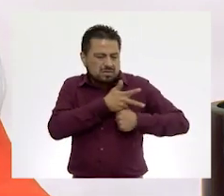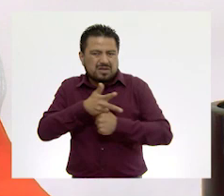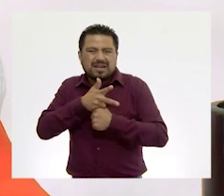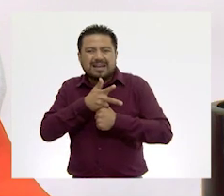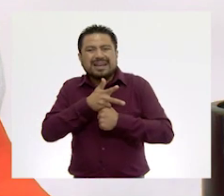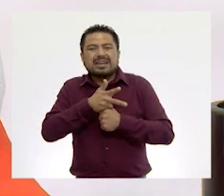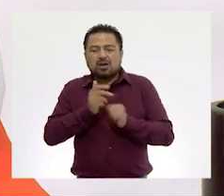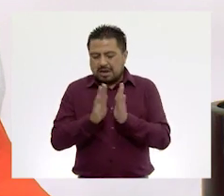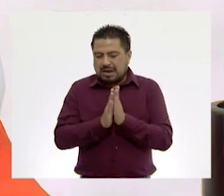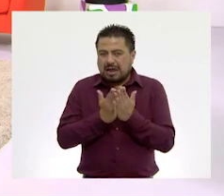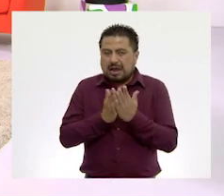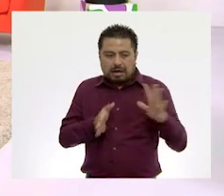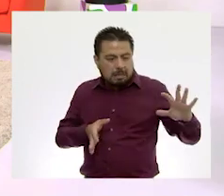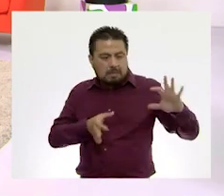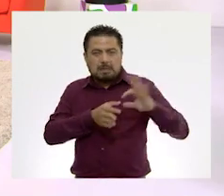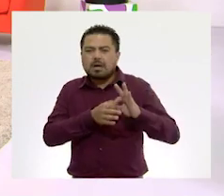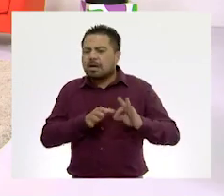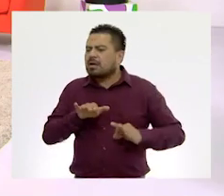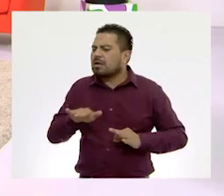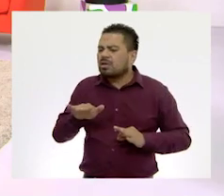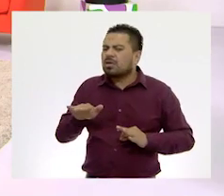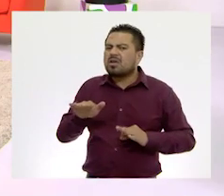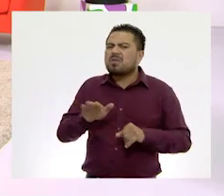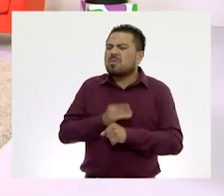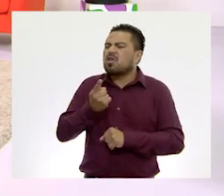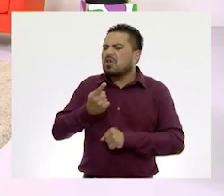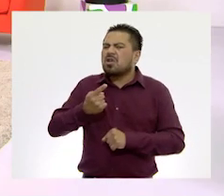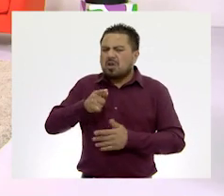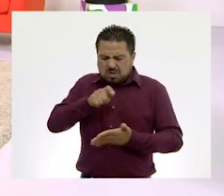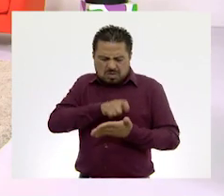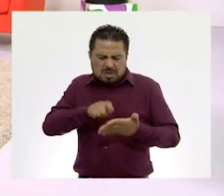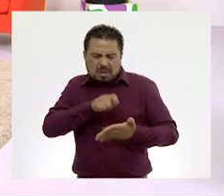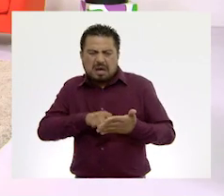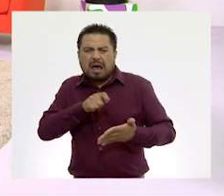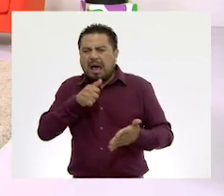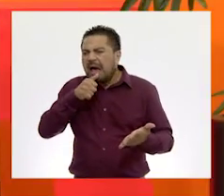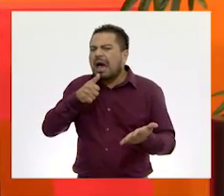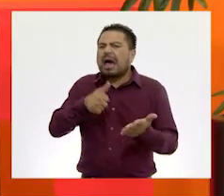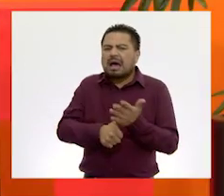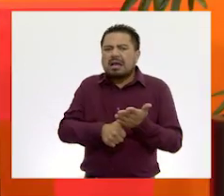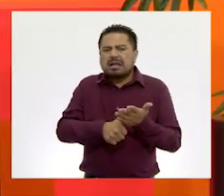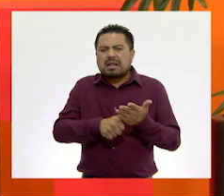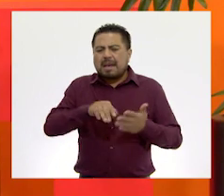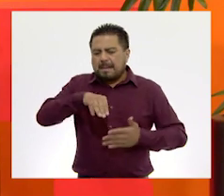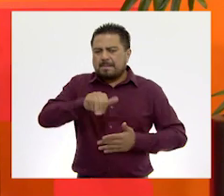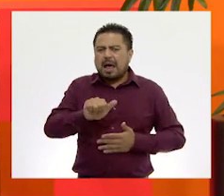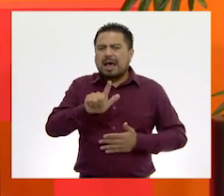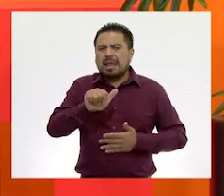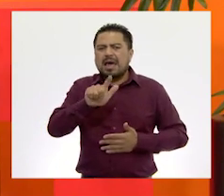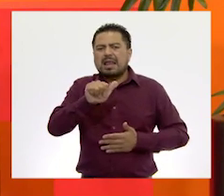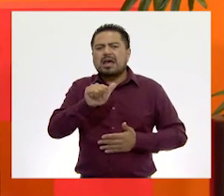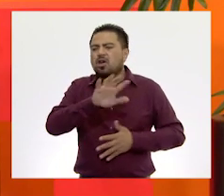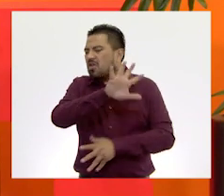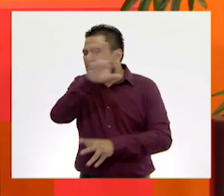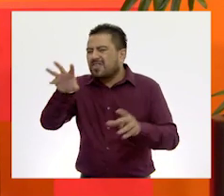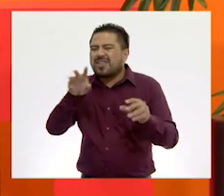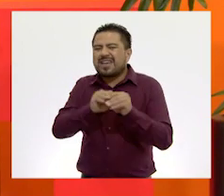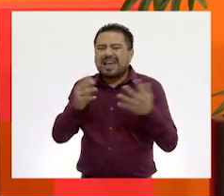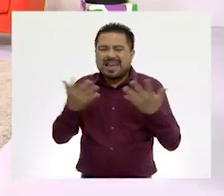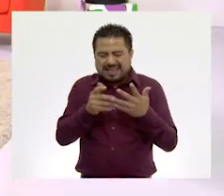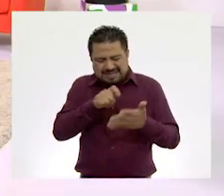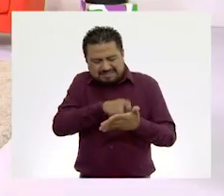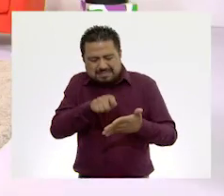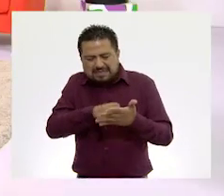en el libro, les dijimos que por qué no le escribíamos una carta a Malala. Y entre todos escribimos una carta a